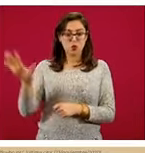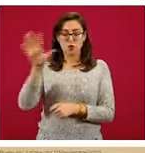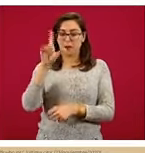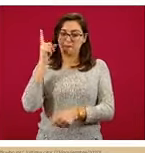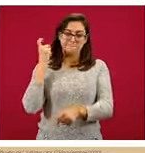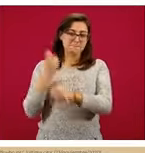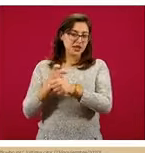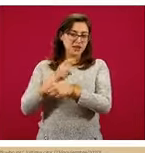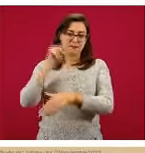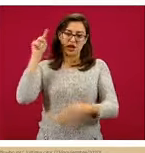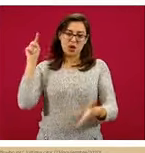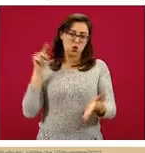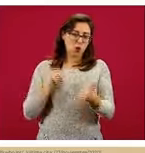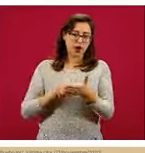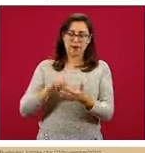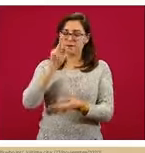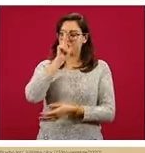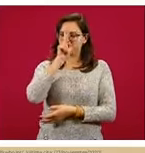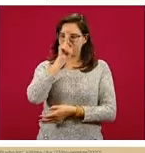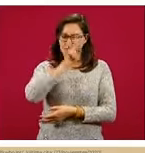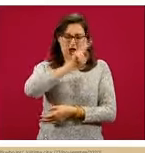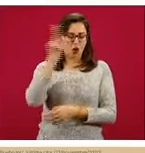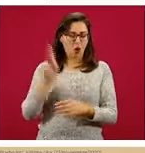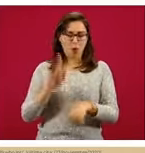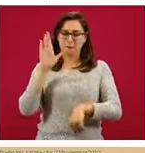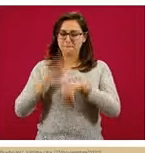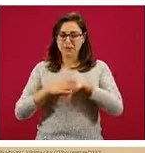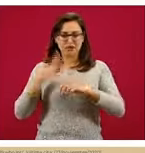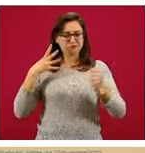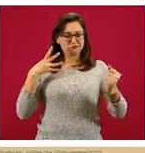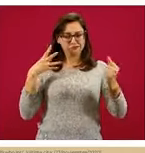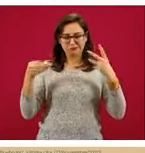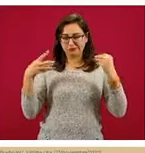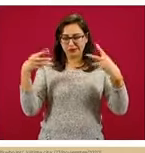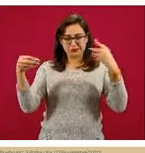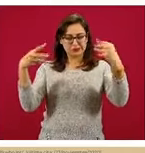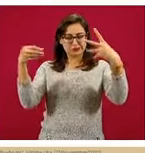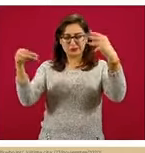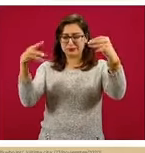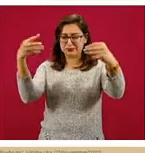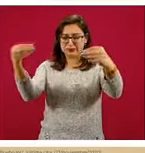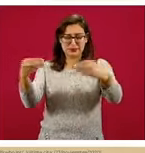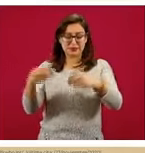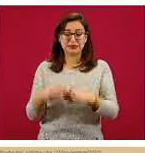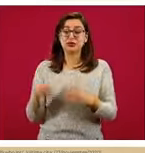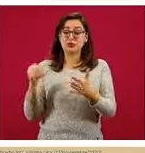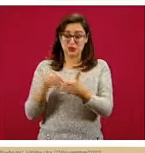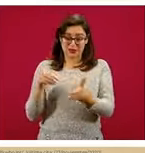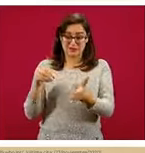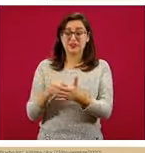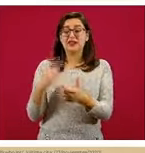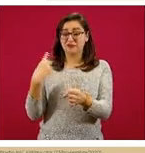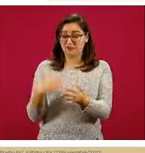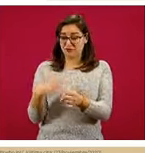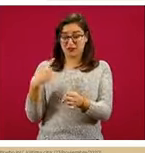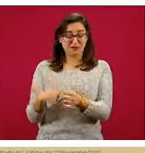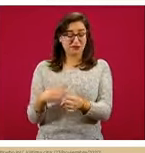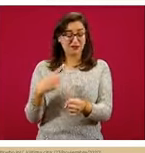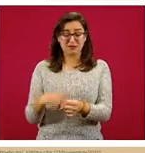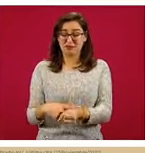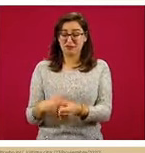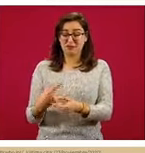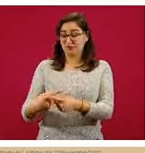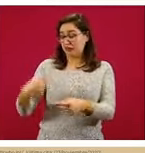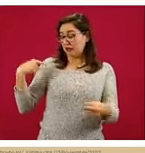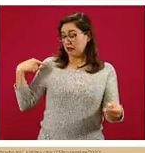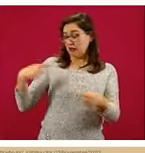primer lugar, digamos, o concentrando la mayor cantidad de casos nuevos, de casos activos, con personas que iniciaron signos y